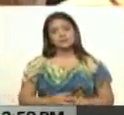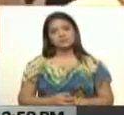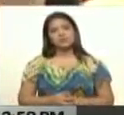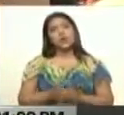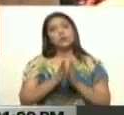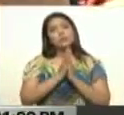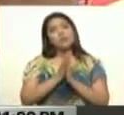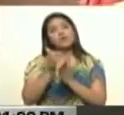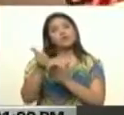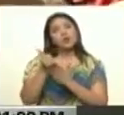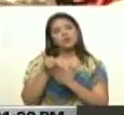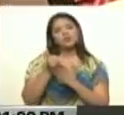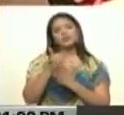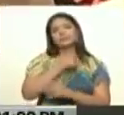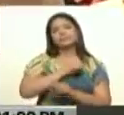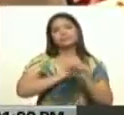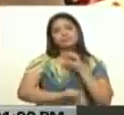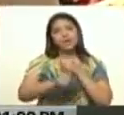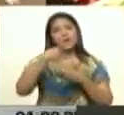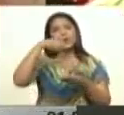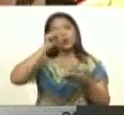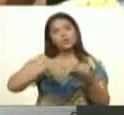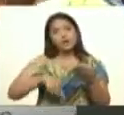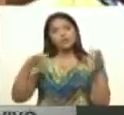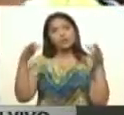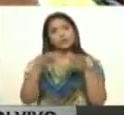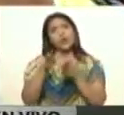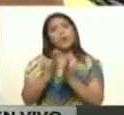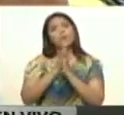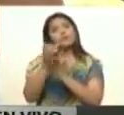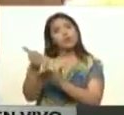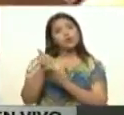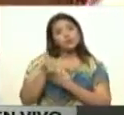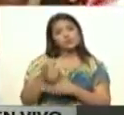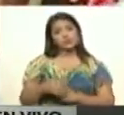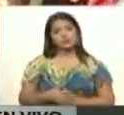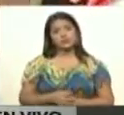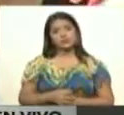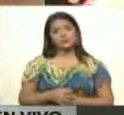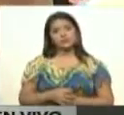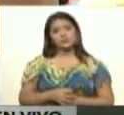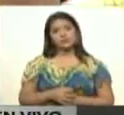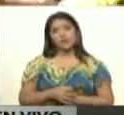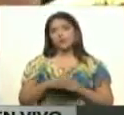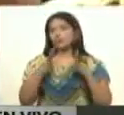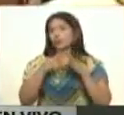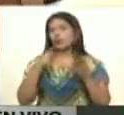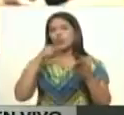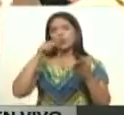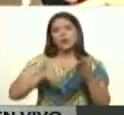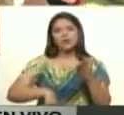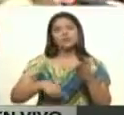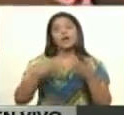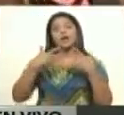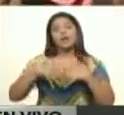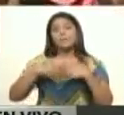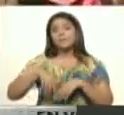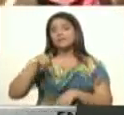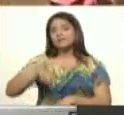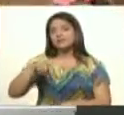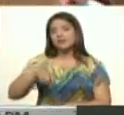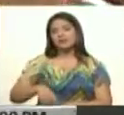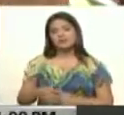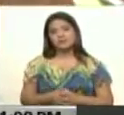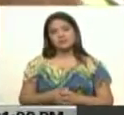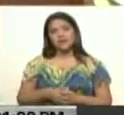nos ayude a blindar el contrato colectivo, que nos ayude a blindar los puntos de cuenta que la empresa necesita,